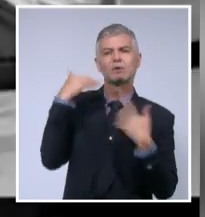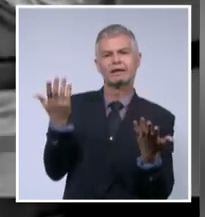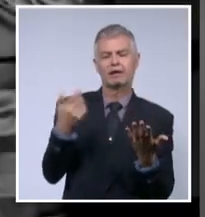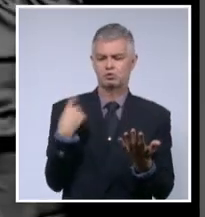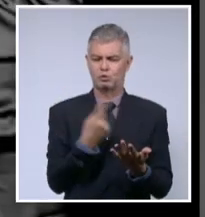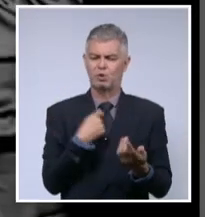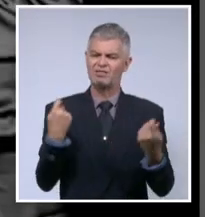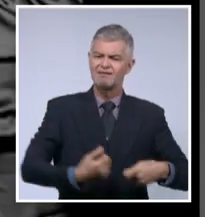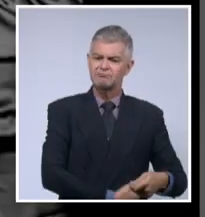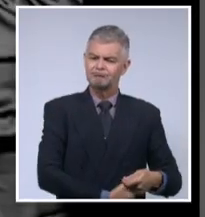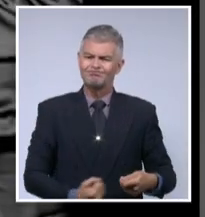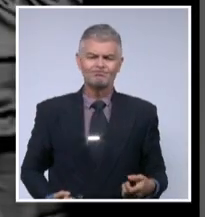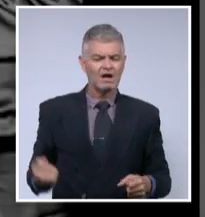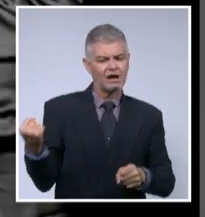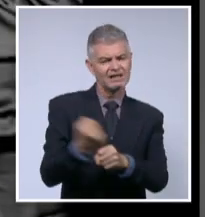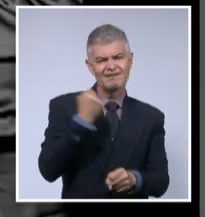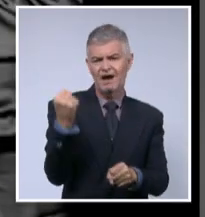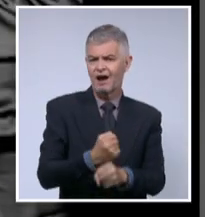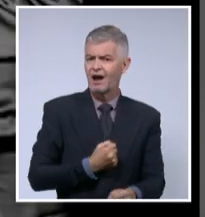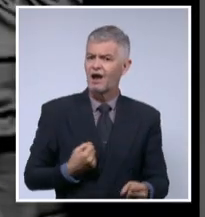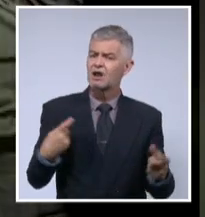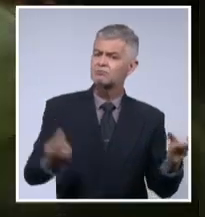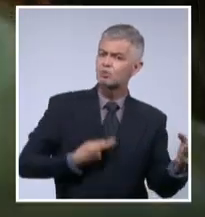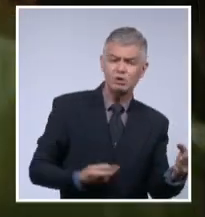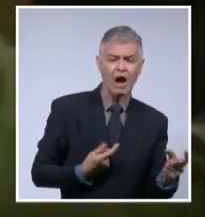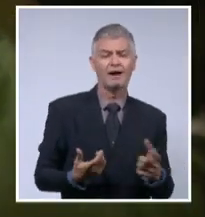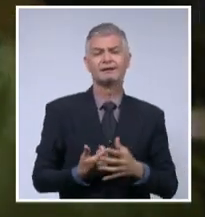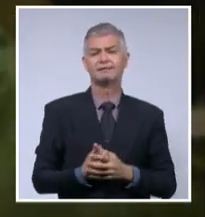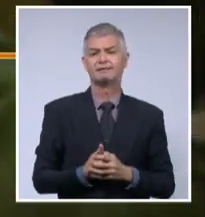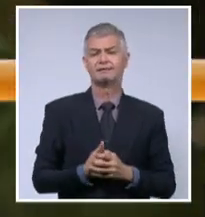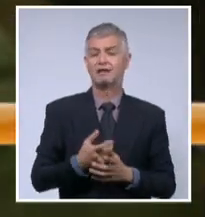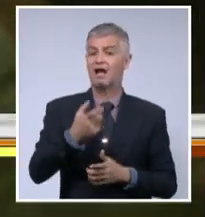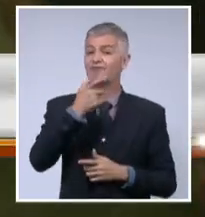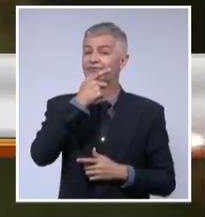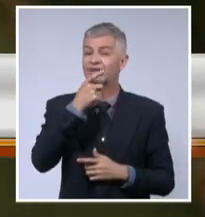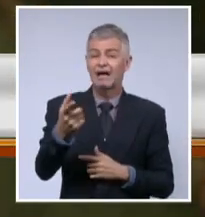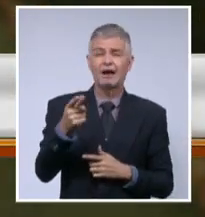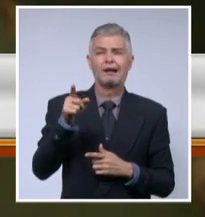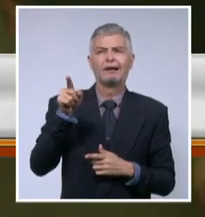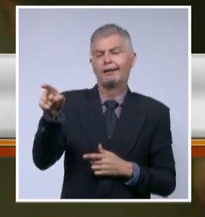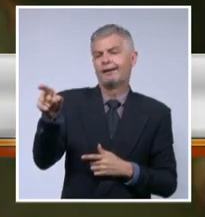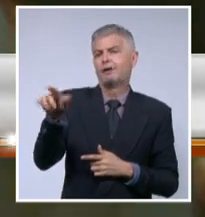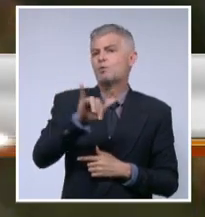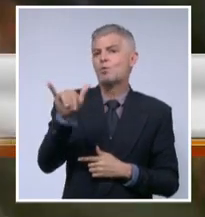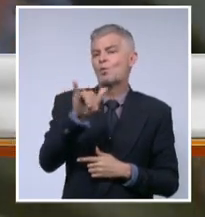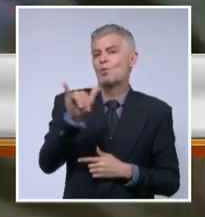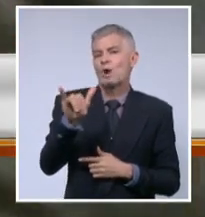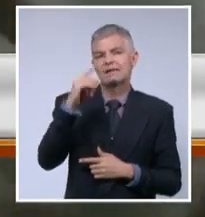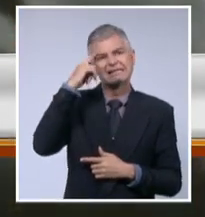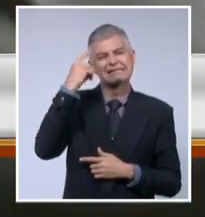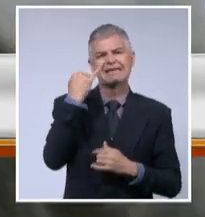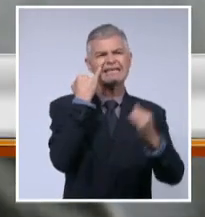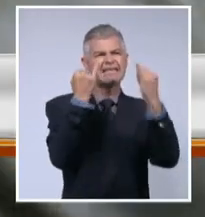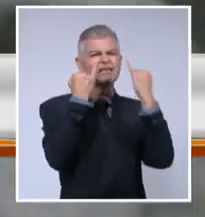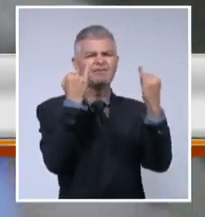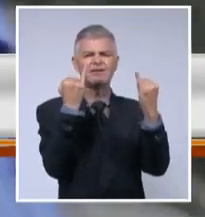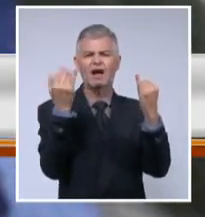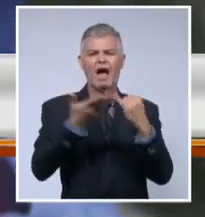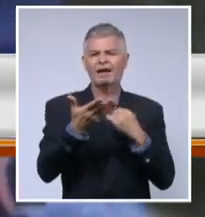a trabajar, a perseverar. Fidel es un gran detector de problemas y